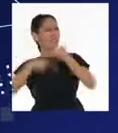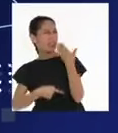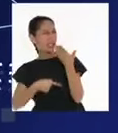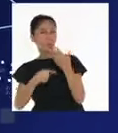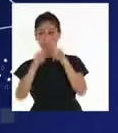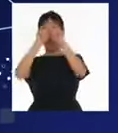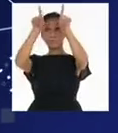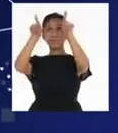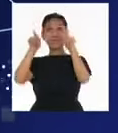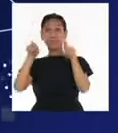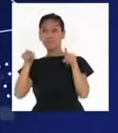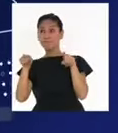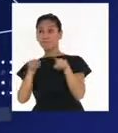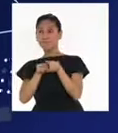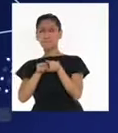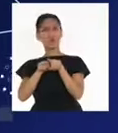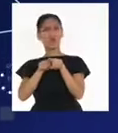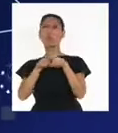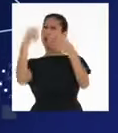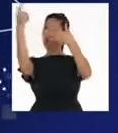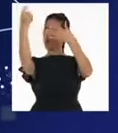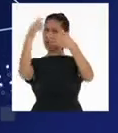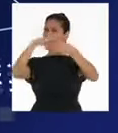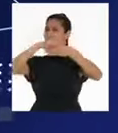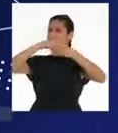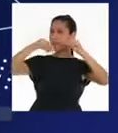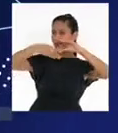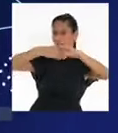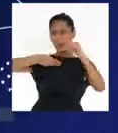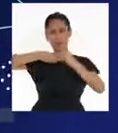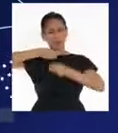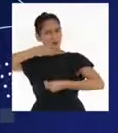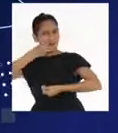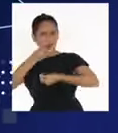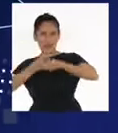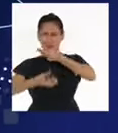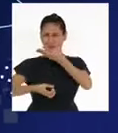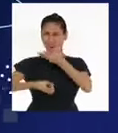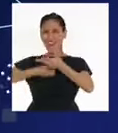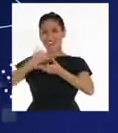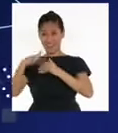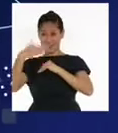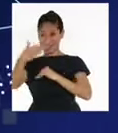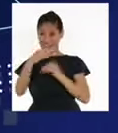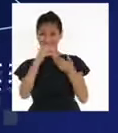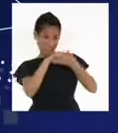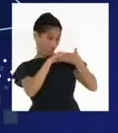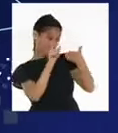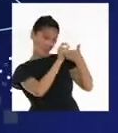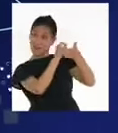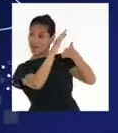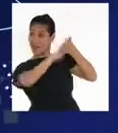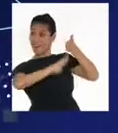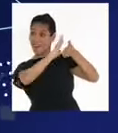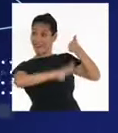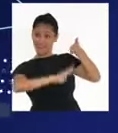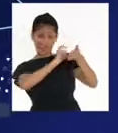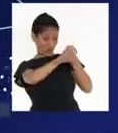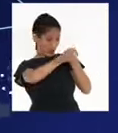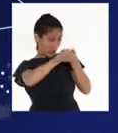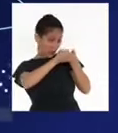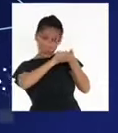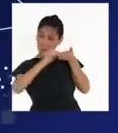texto es contar historias. Así que se tacha la actividad y en conteo se coloca un